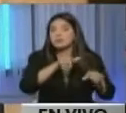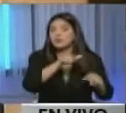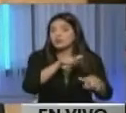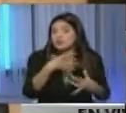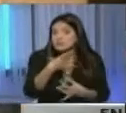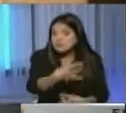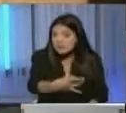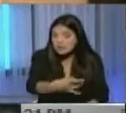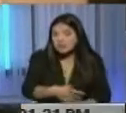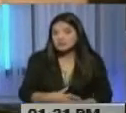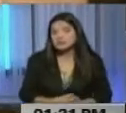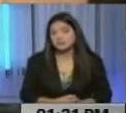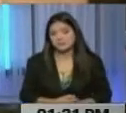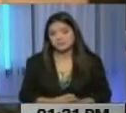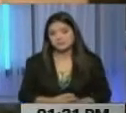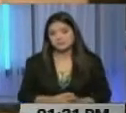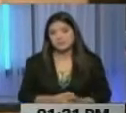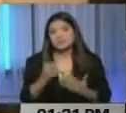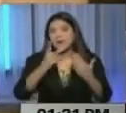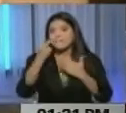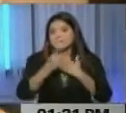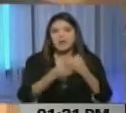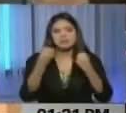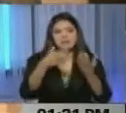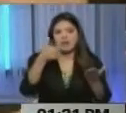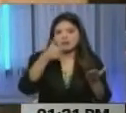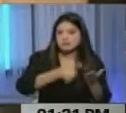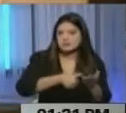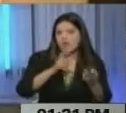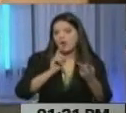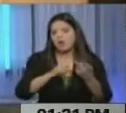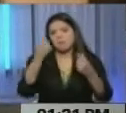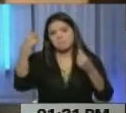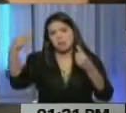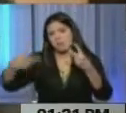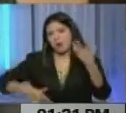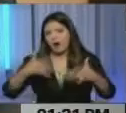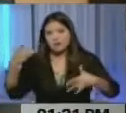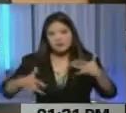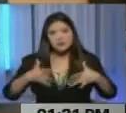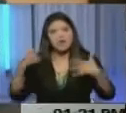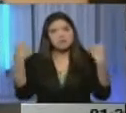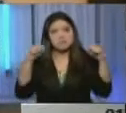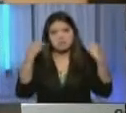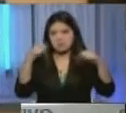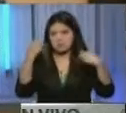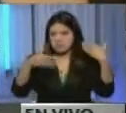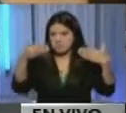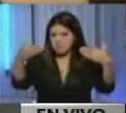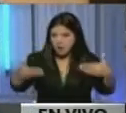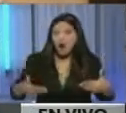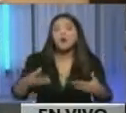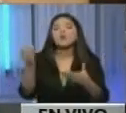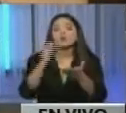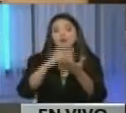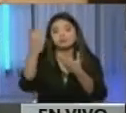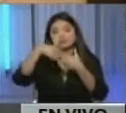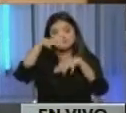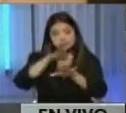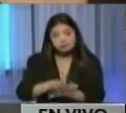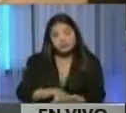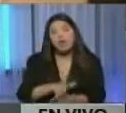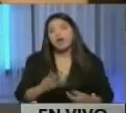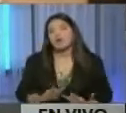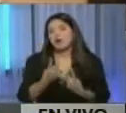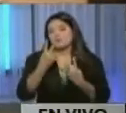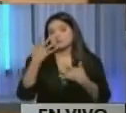intereses, jornadas de sedulación y demás actividades de preparación para la reincorporación y